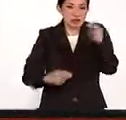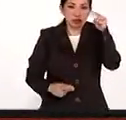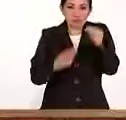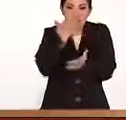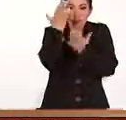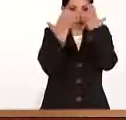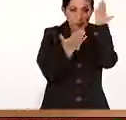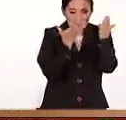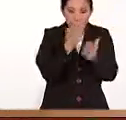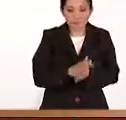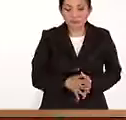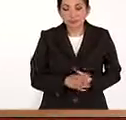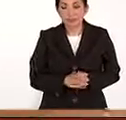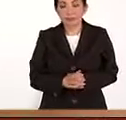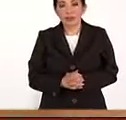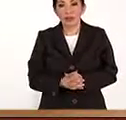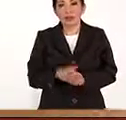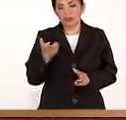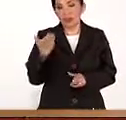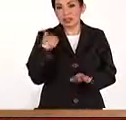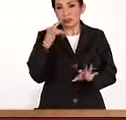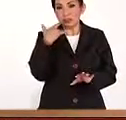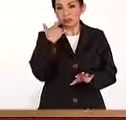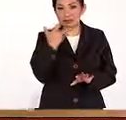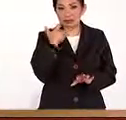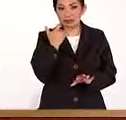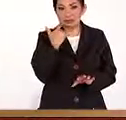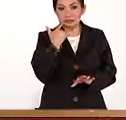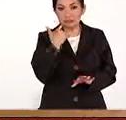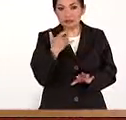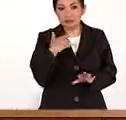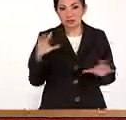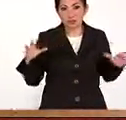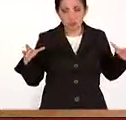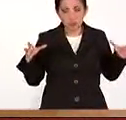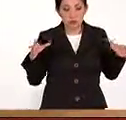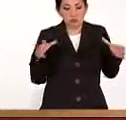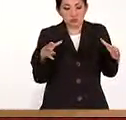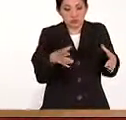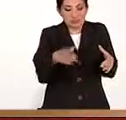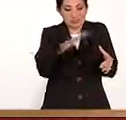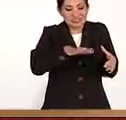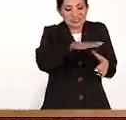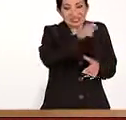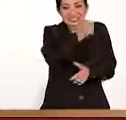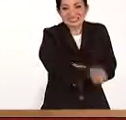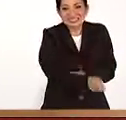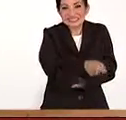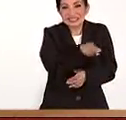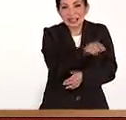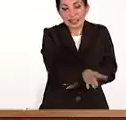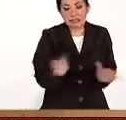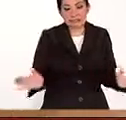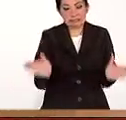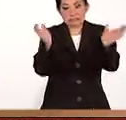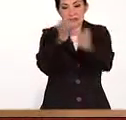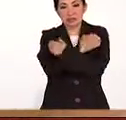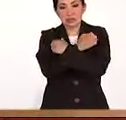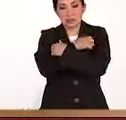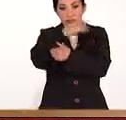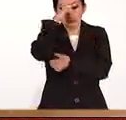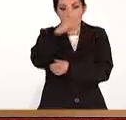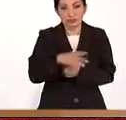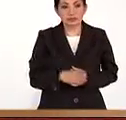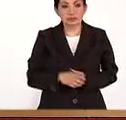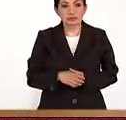escolares es un pequeño esfuerzo en el contexto de lo que significa empujar la educación en méxico